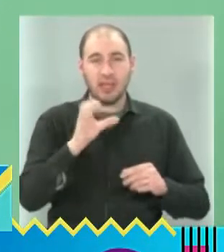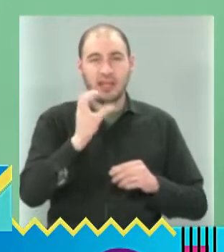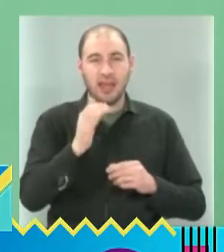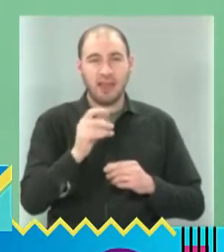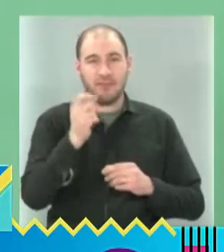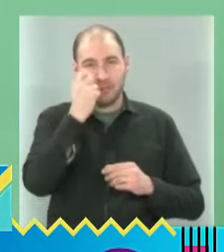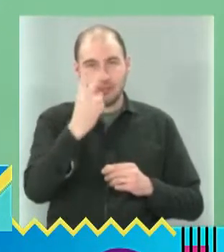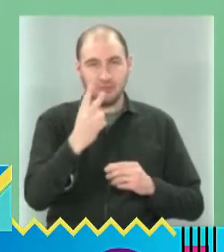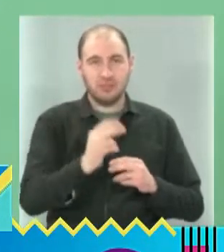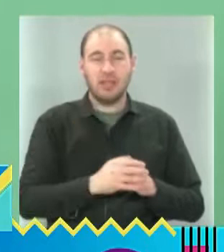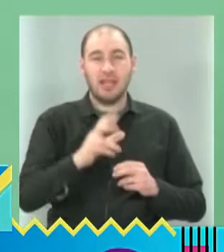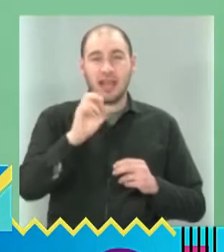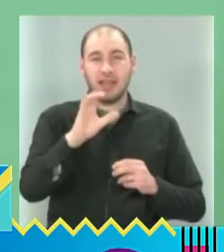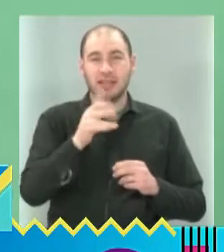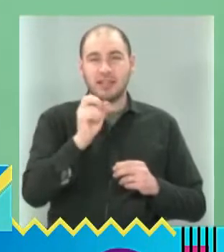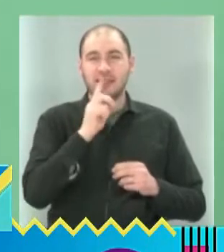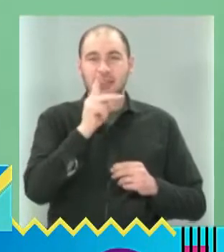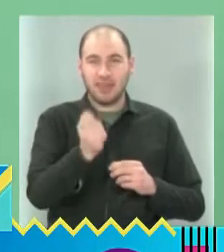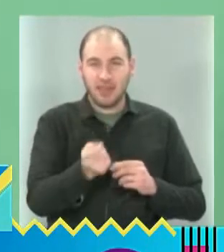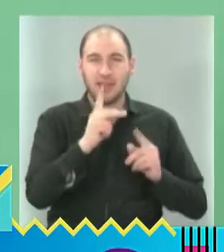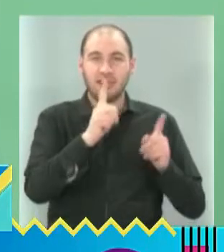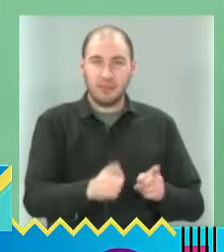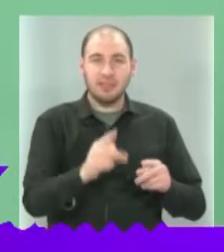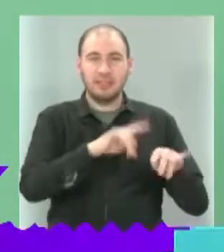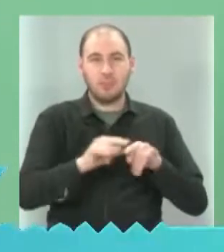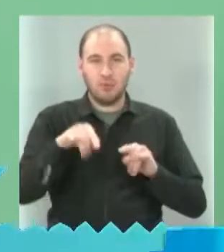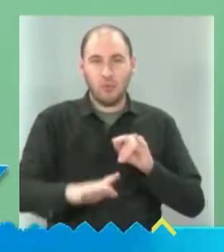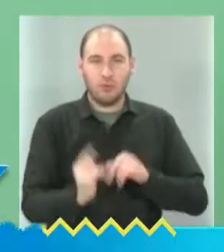Canal 22, Canal 30 de la TDA y por supuesto a través de